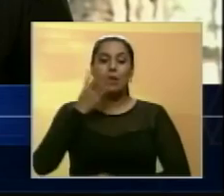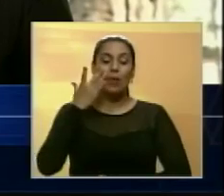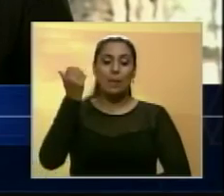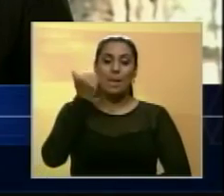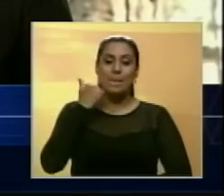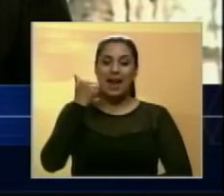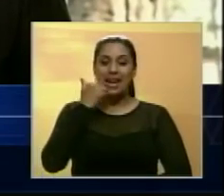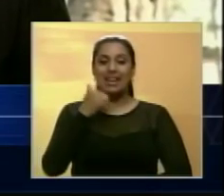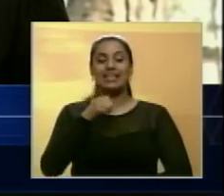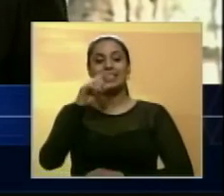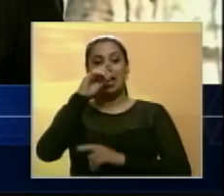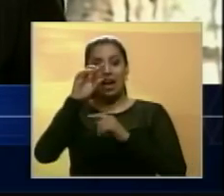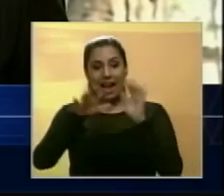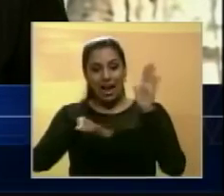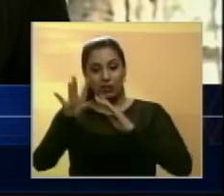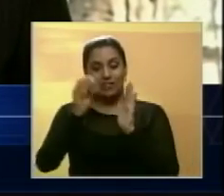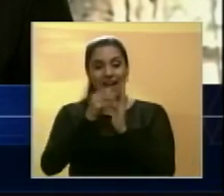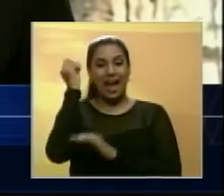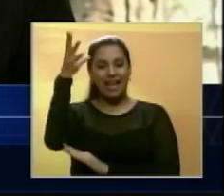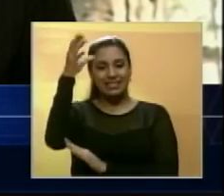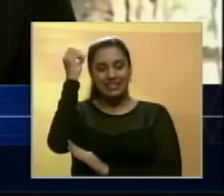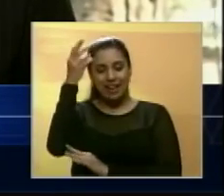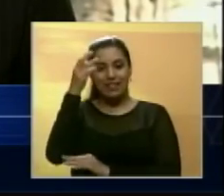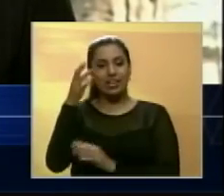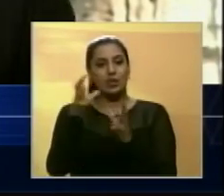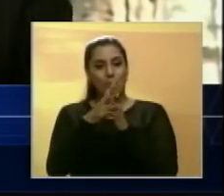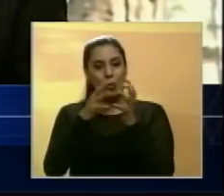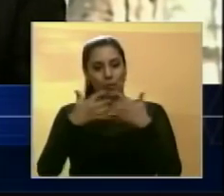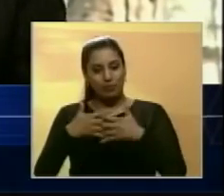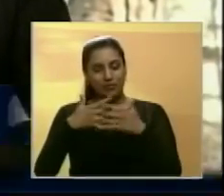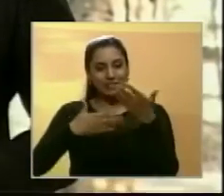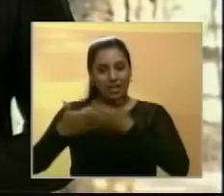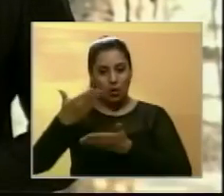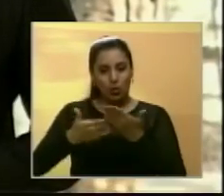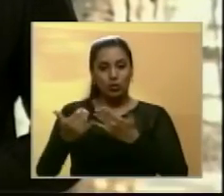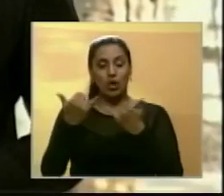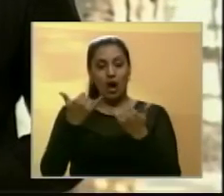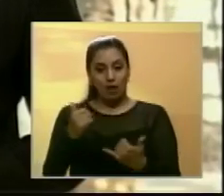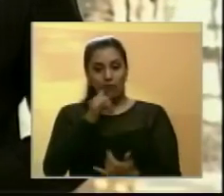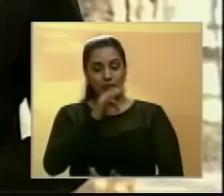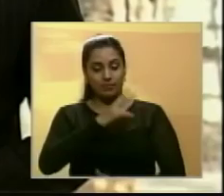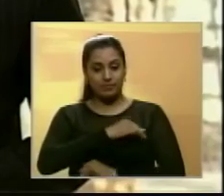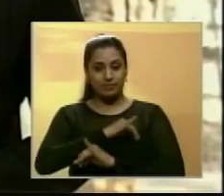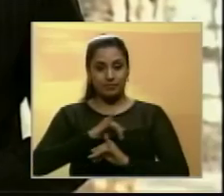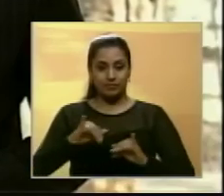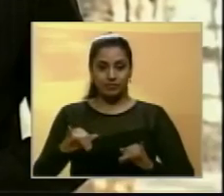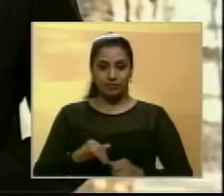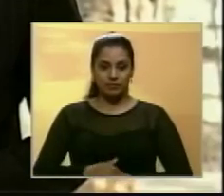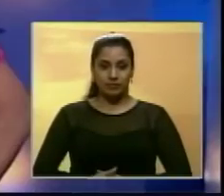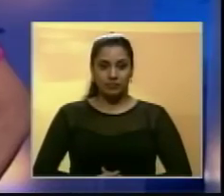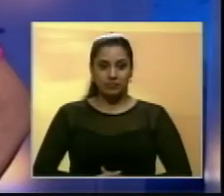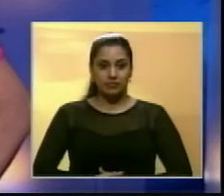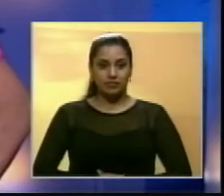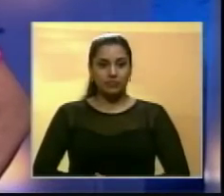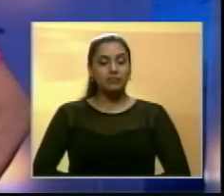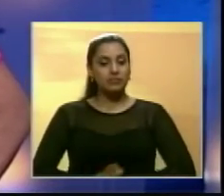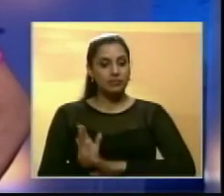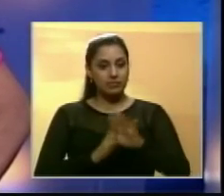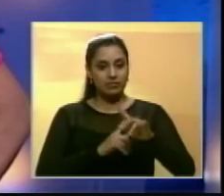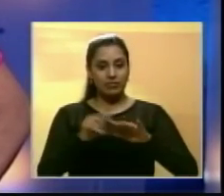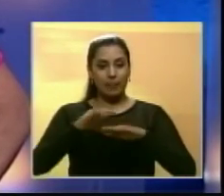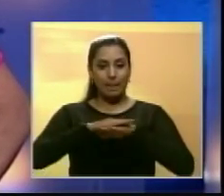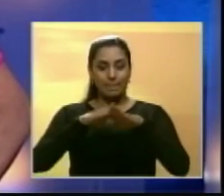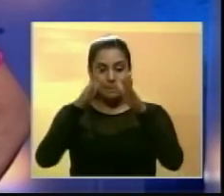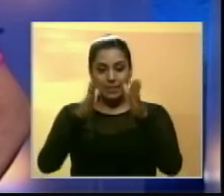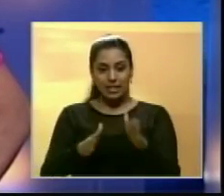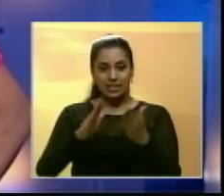la 46ª Asamblea Anual de Consecomercio. En Carabobo, Randolfo Blanco, Noticiero Venevisión. La ministra para